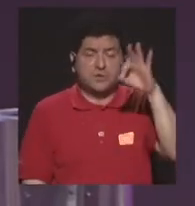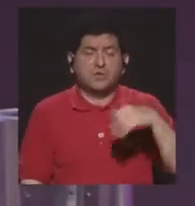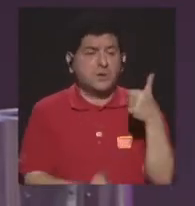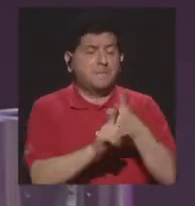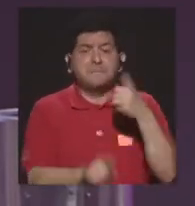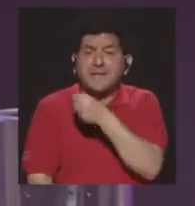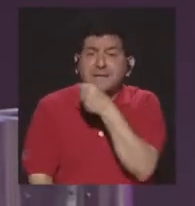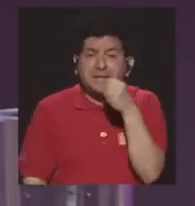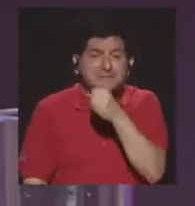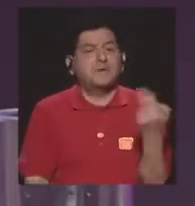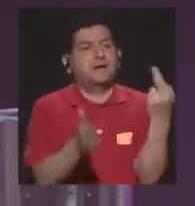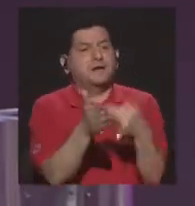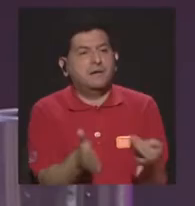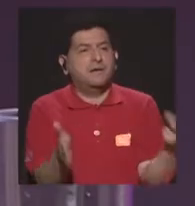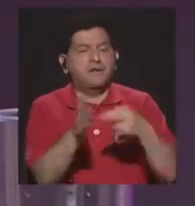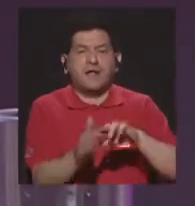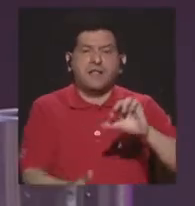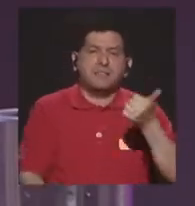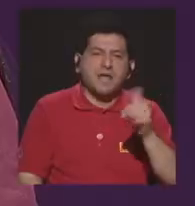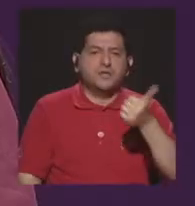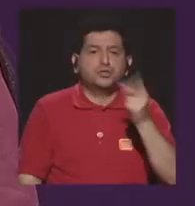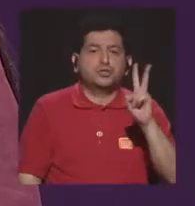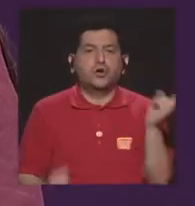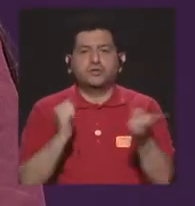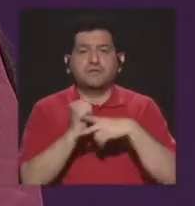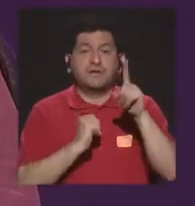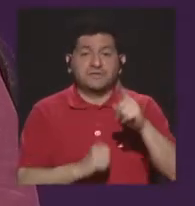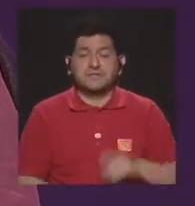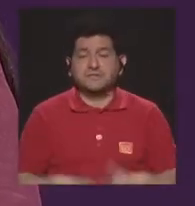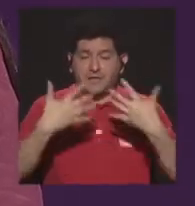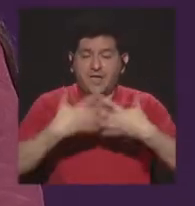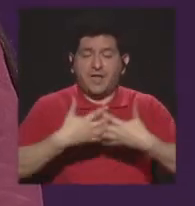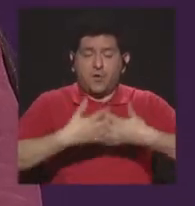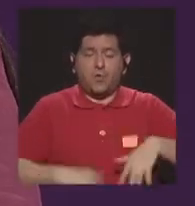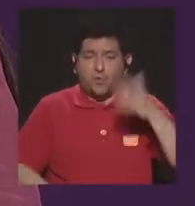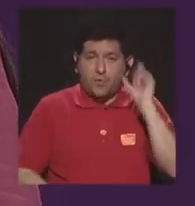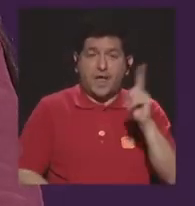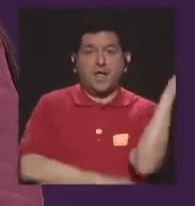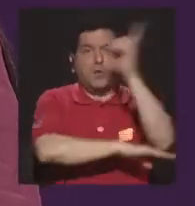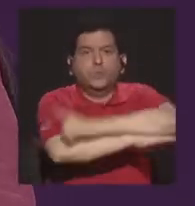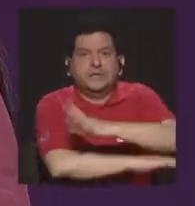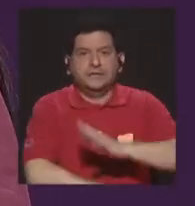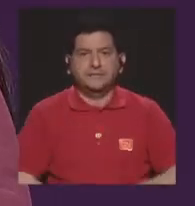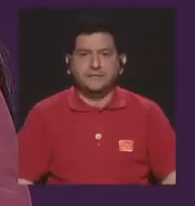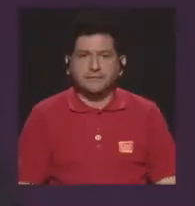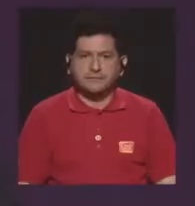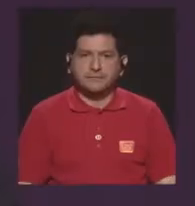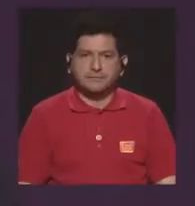misma canción es reproducida 10 o 12 veces en una estación a lo largo de una jornada. Entonces,